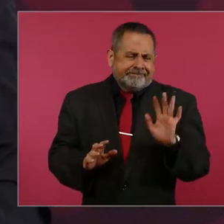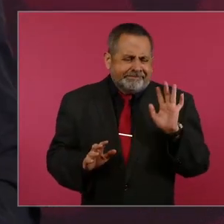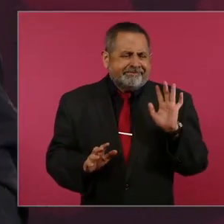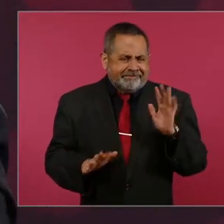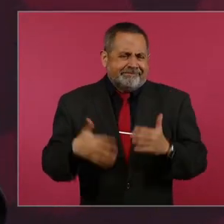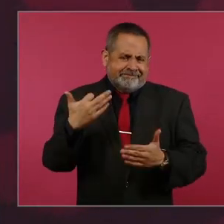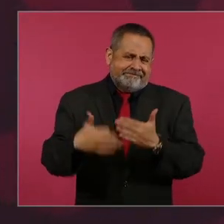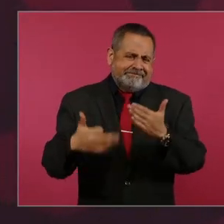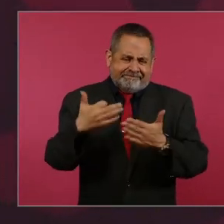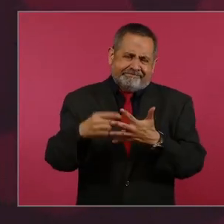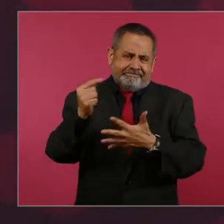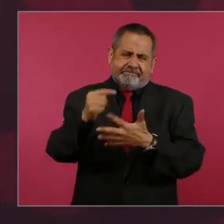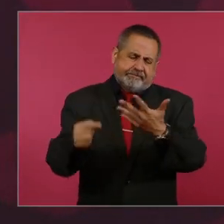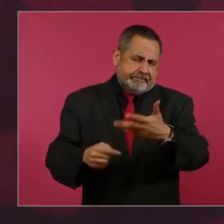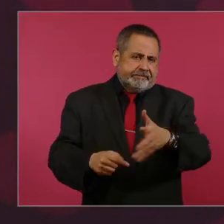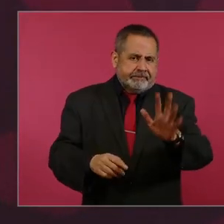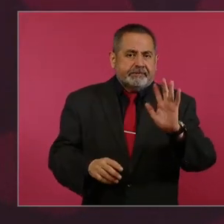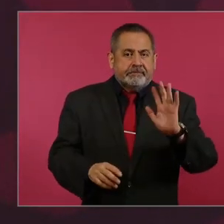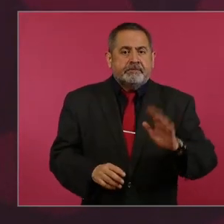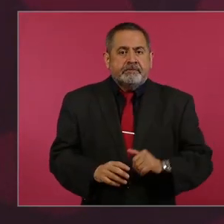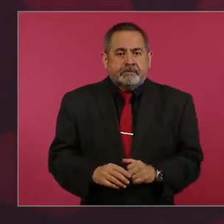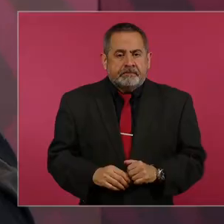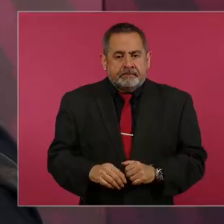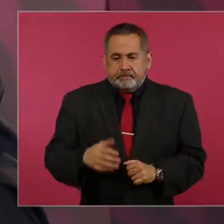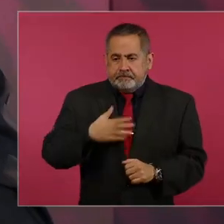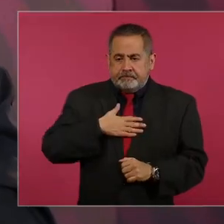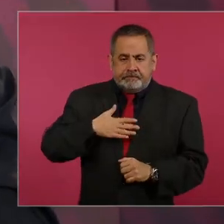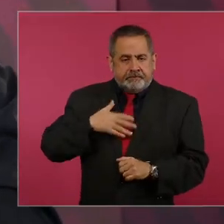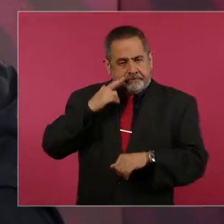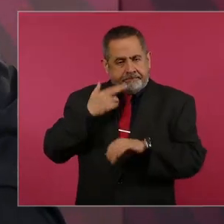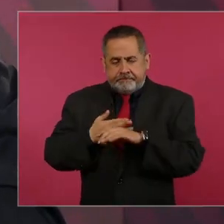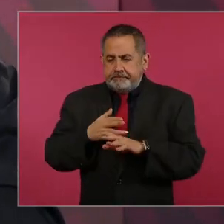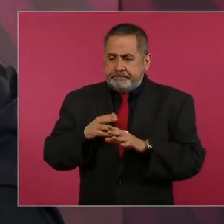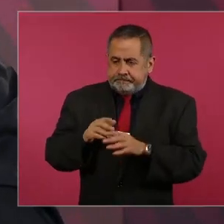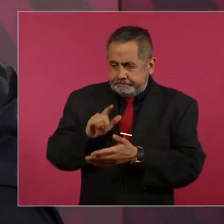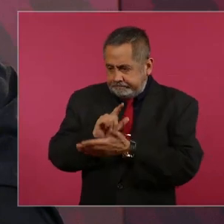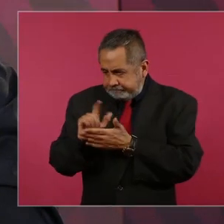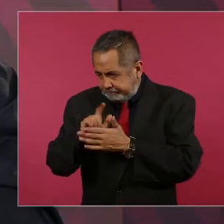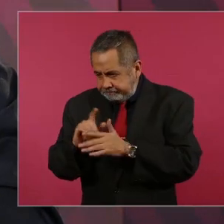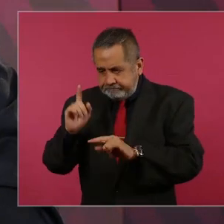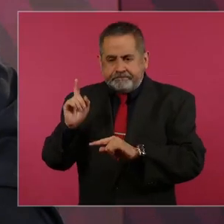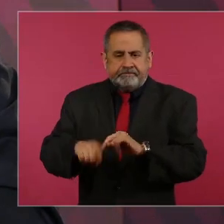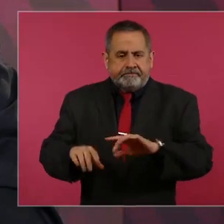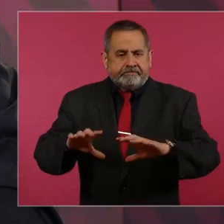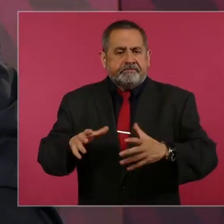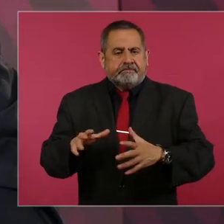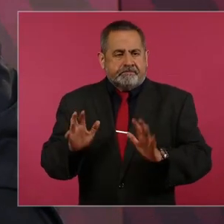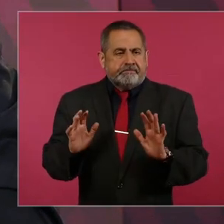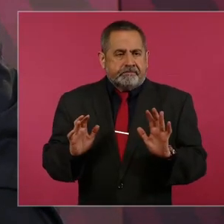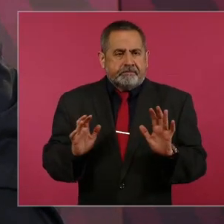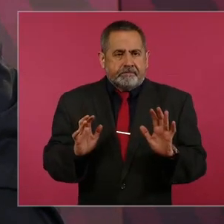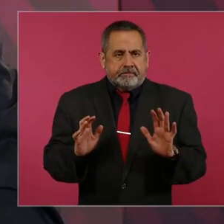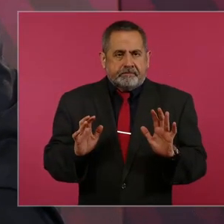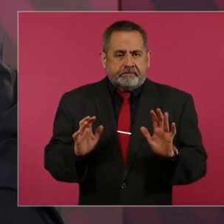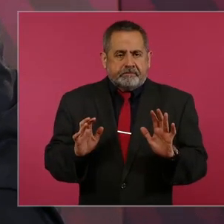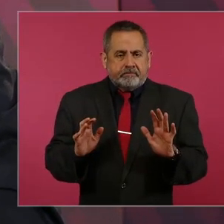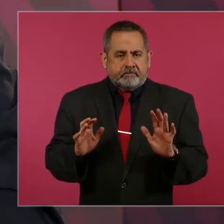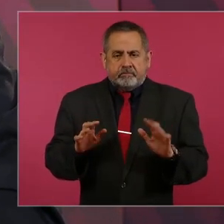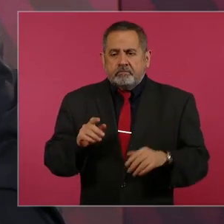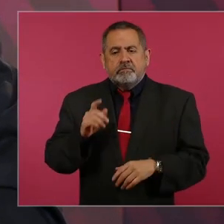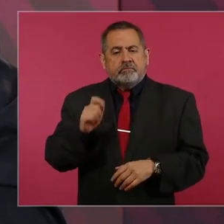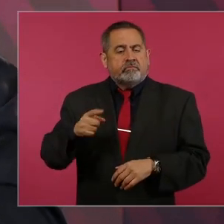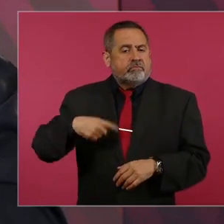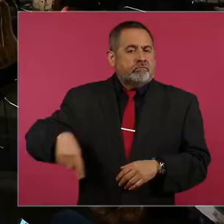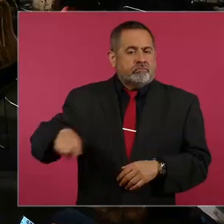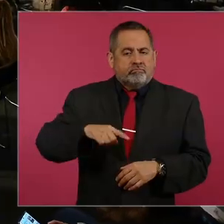porque nos corresponde limpiar de corrupción, sobre todo